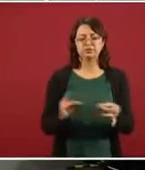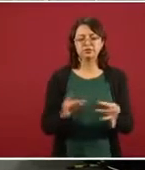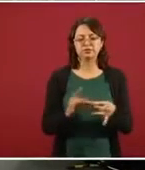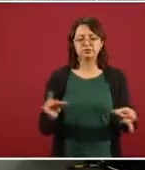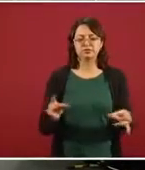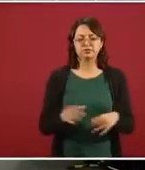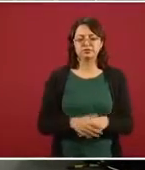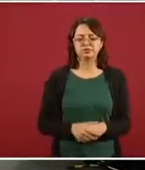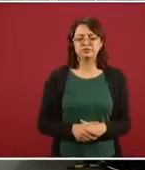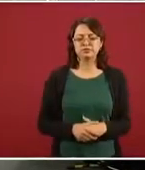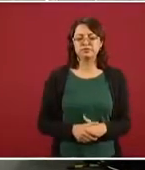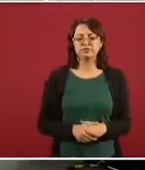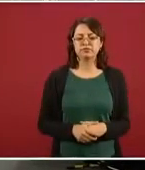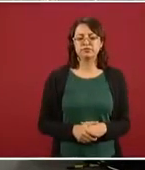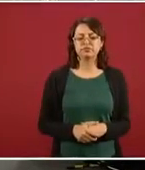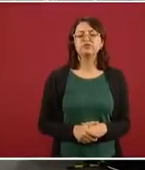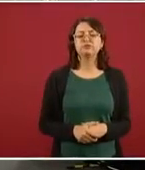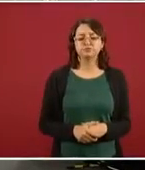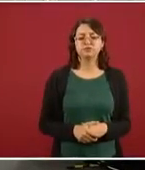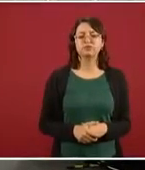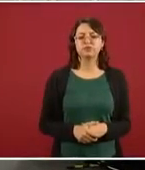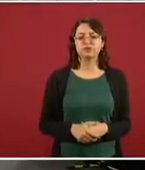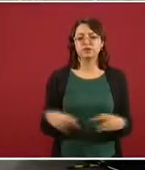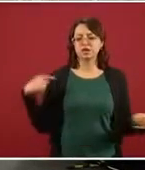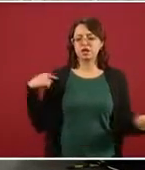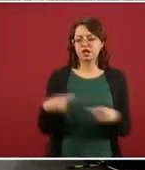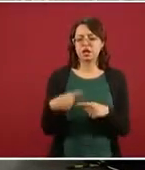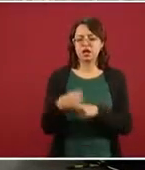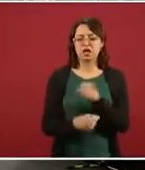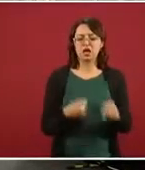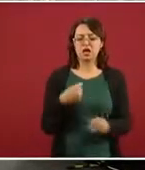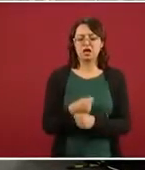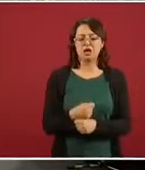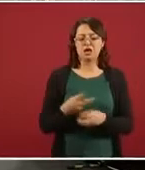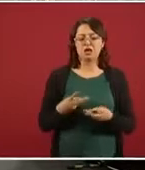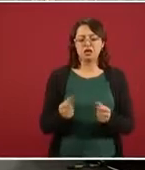implica mucha inversión. Sí, este año vamos a